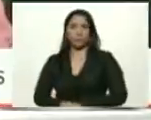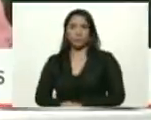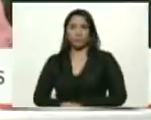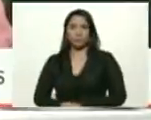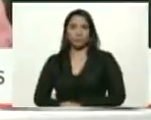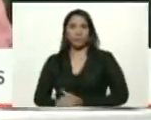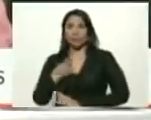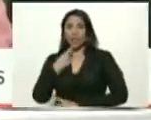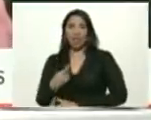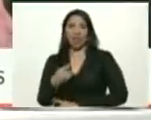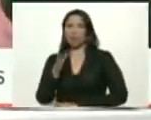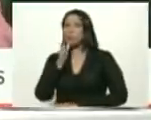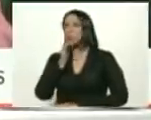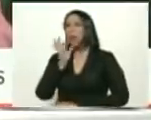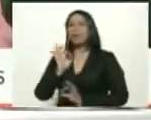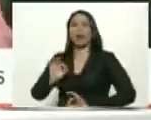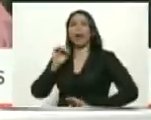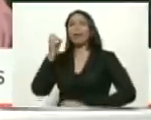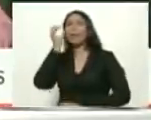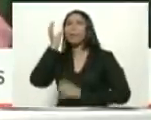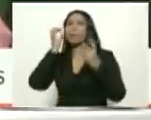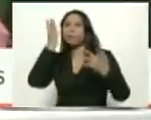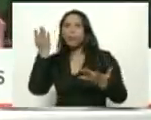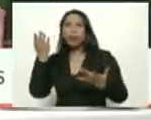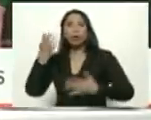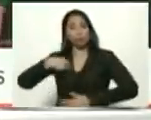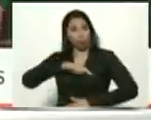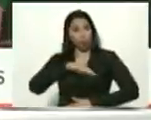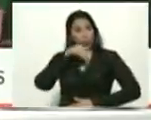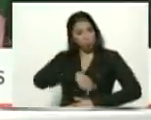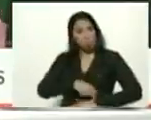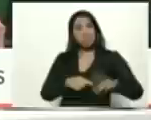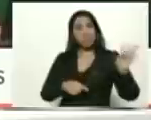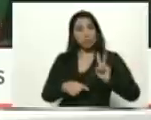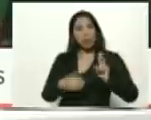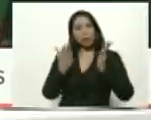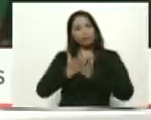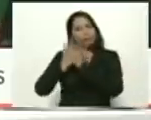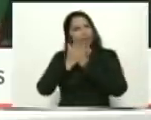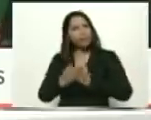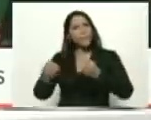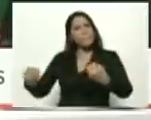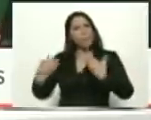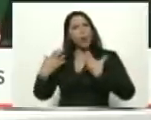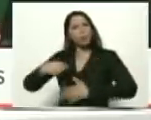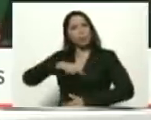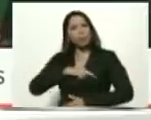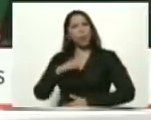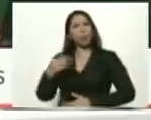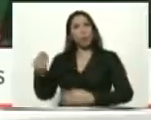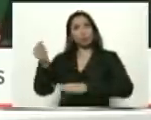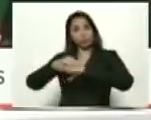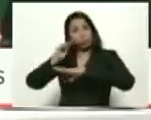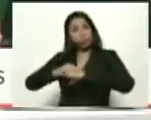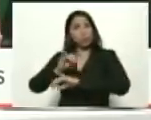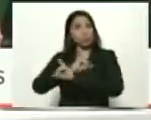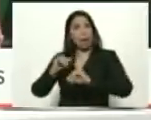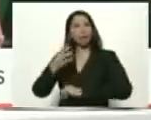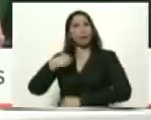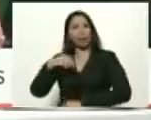Negaron la existencia de la pandemia. Nosotros lo que hicimos fue estudiar la pandemia desde el primer día que fuimos alertados por la Organización Mundial de la